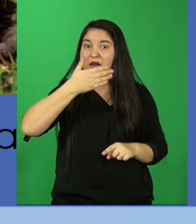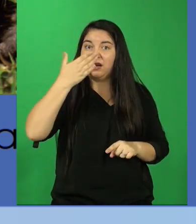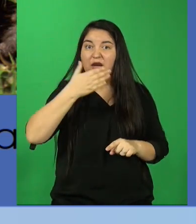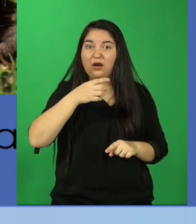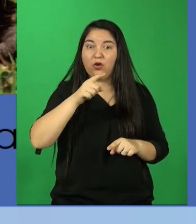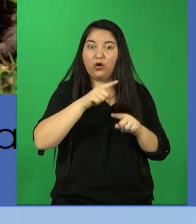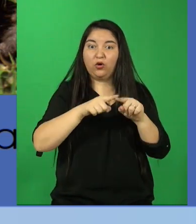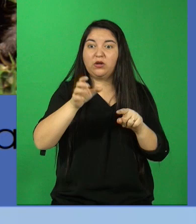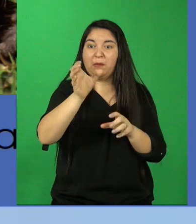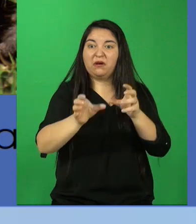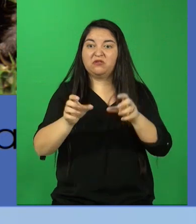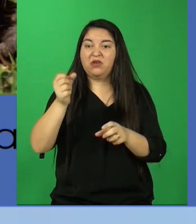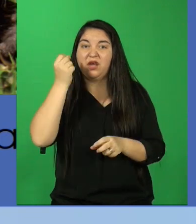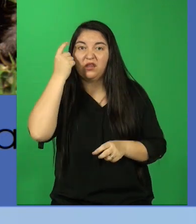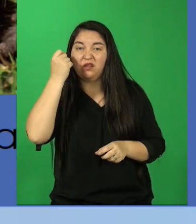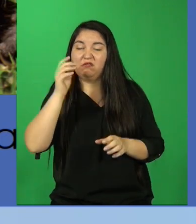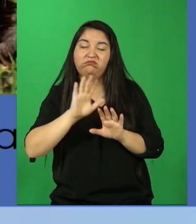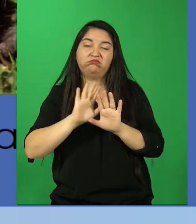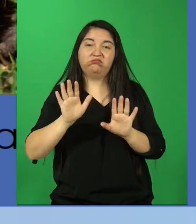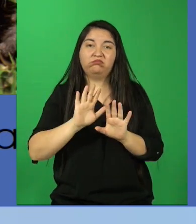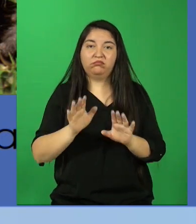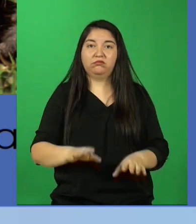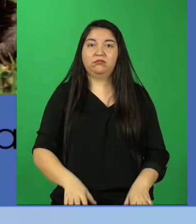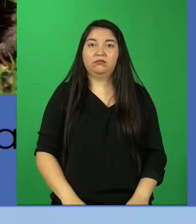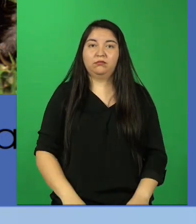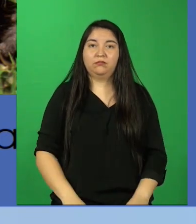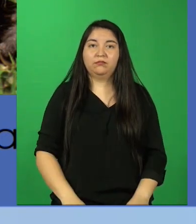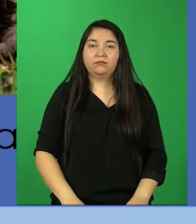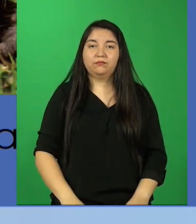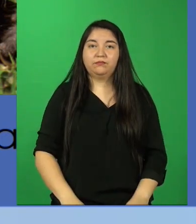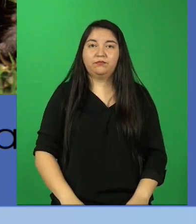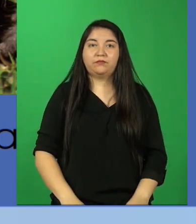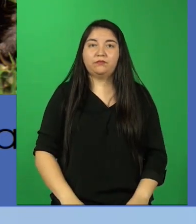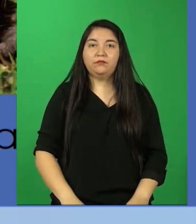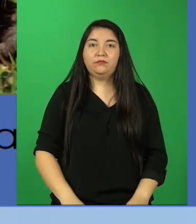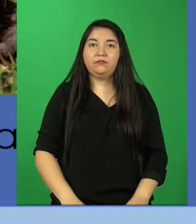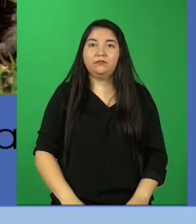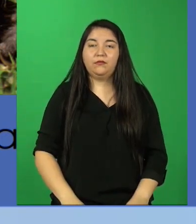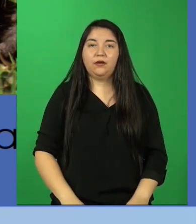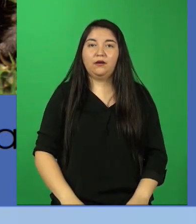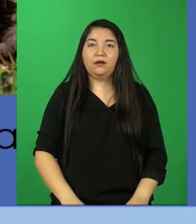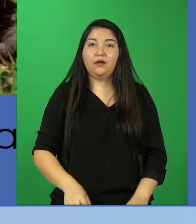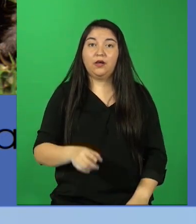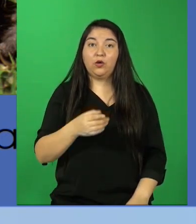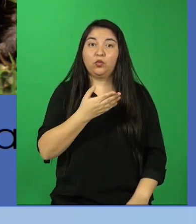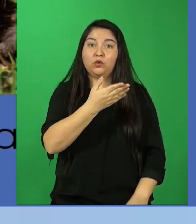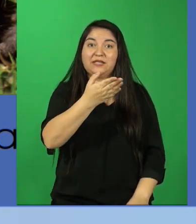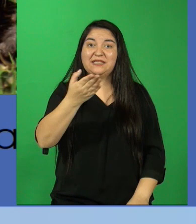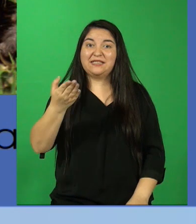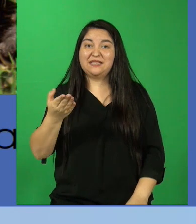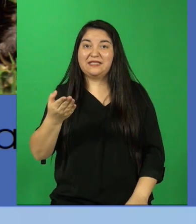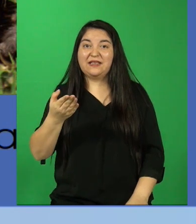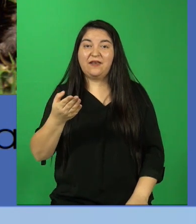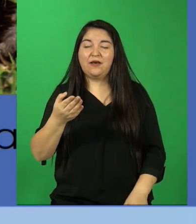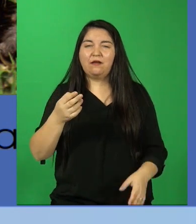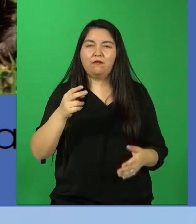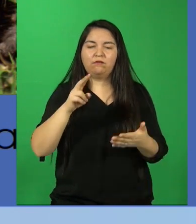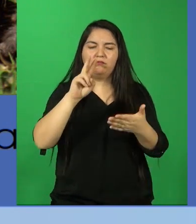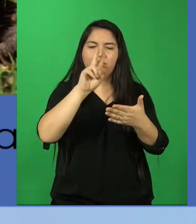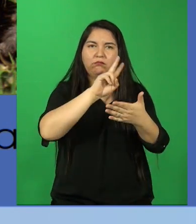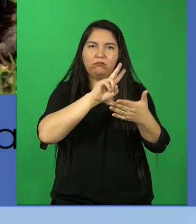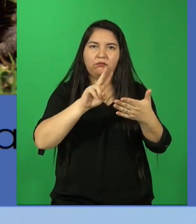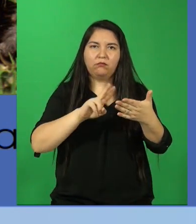voy a mostrar en su libro, ya ustedes van a identificar lo